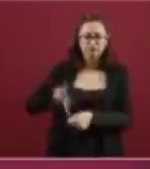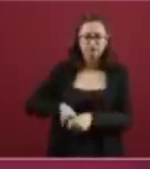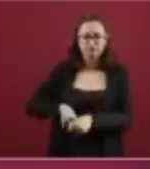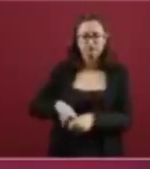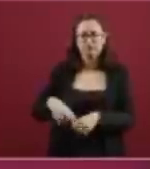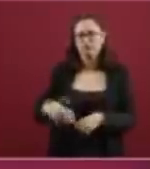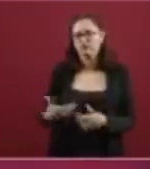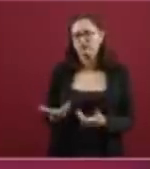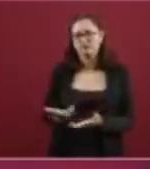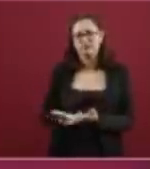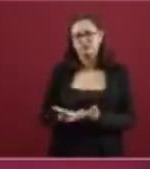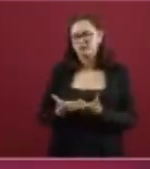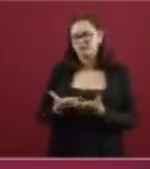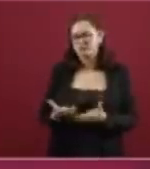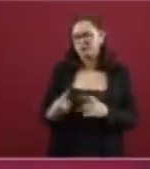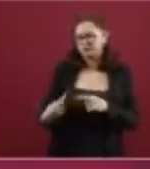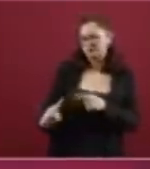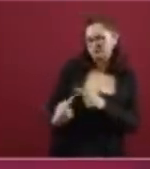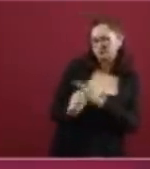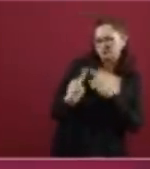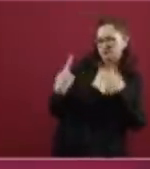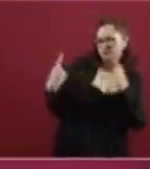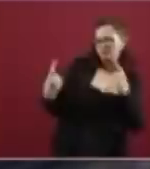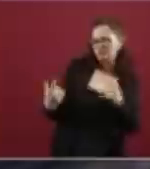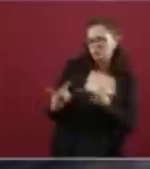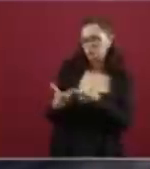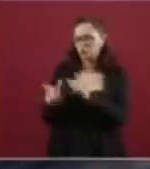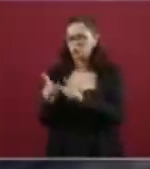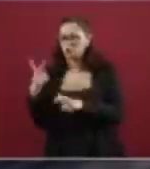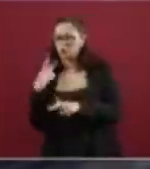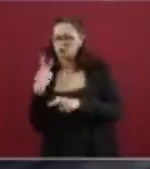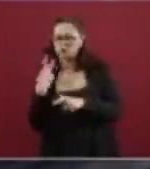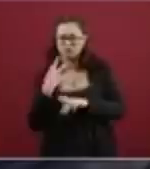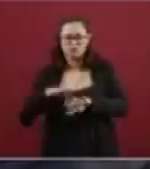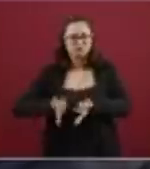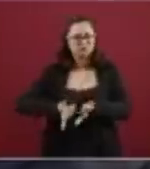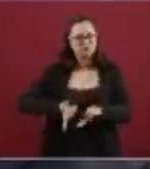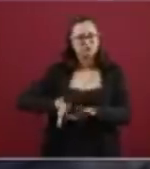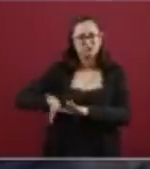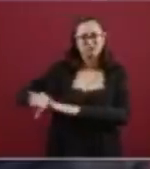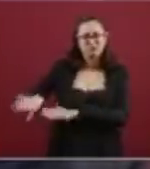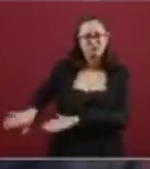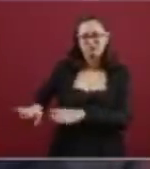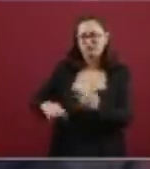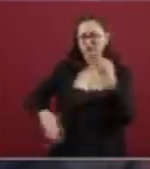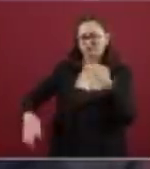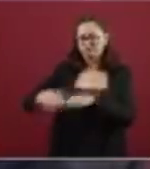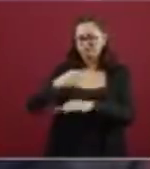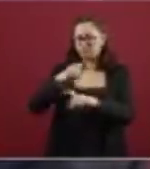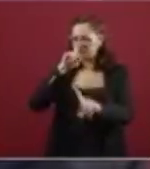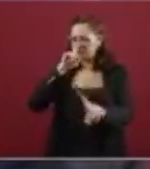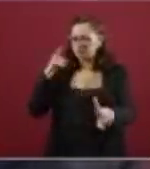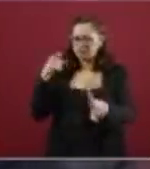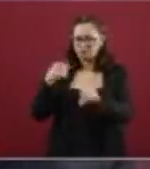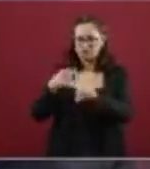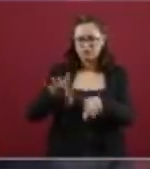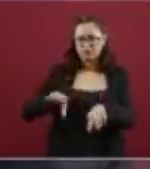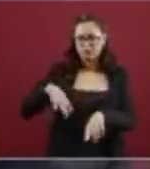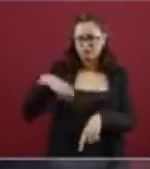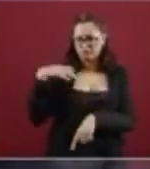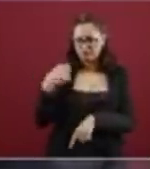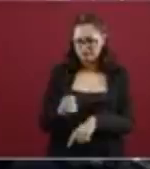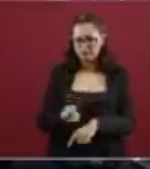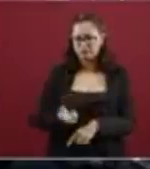haber diferencias partidistas, tenemos todos que sumar esfuerzos, ya lo estamos